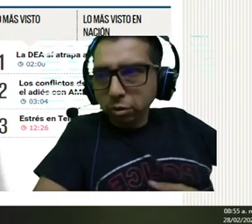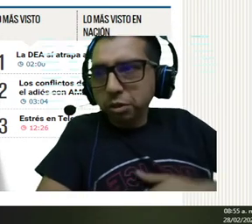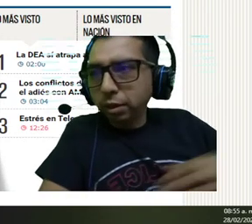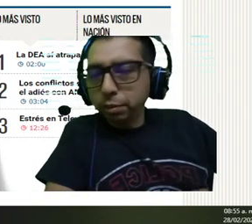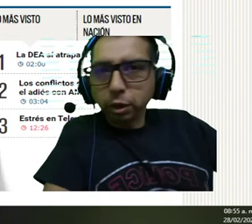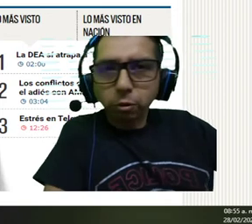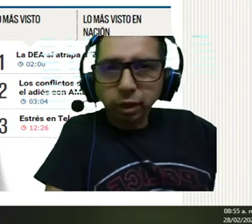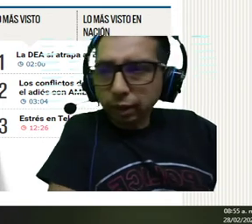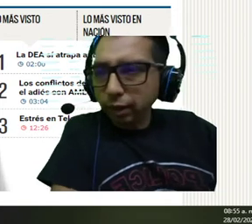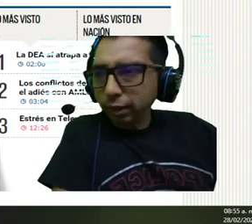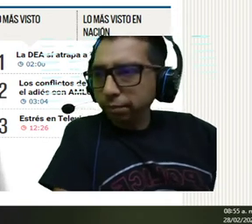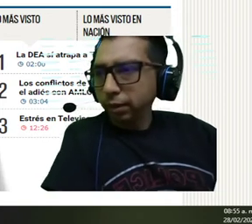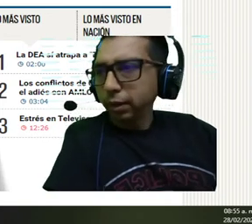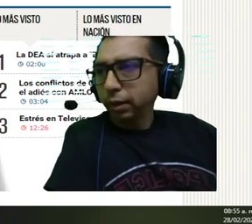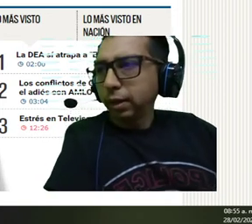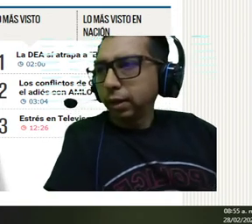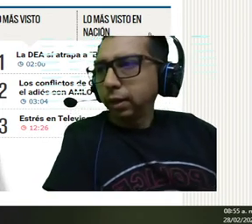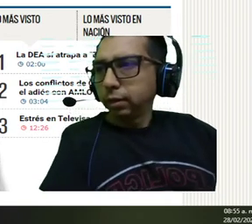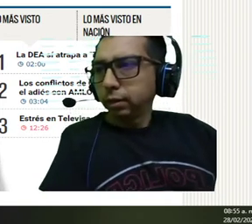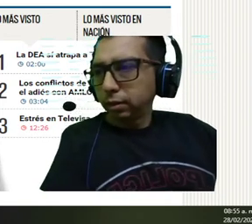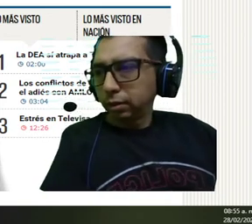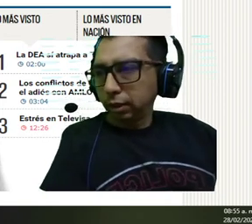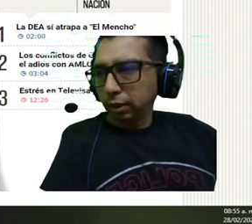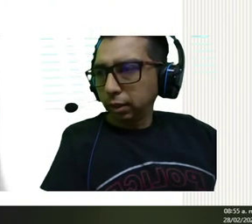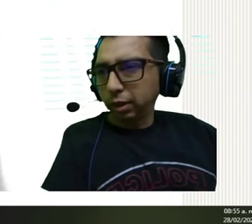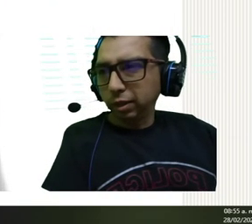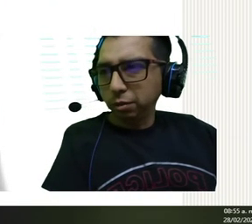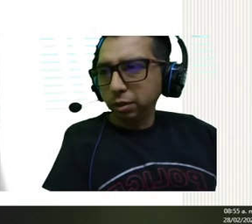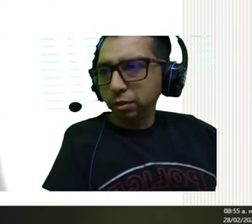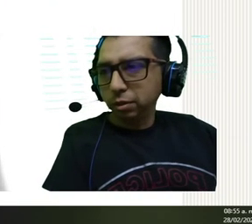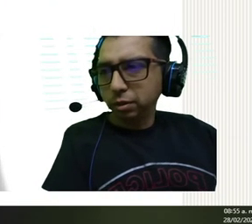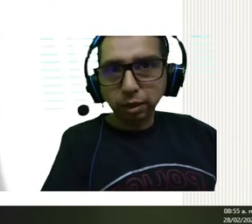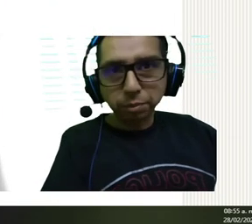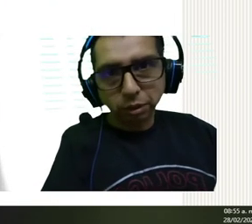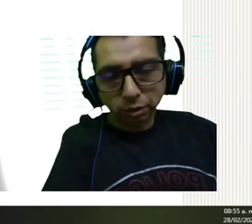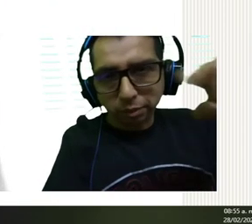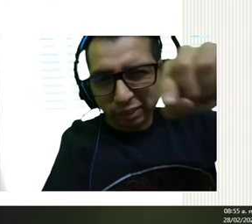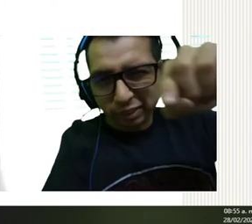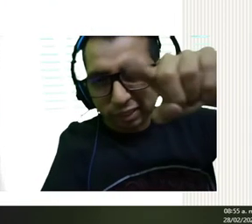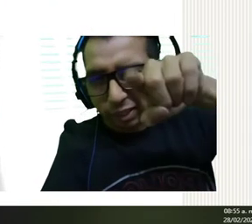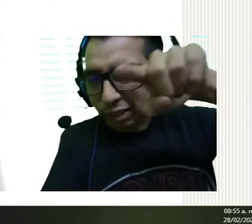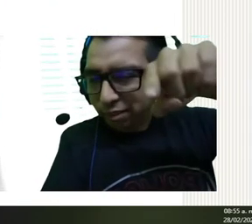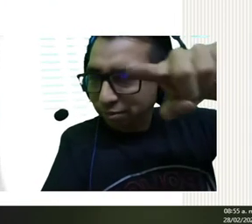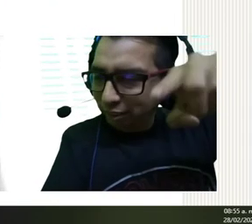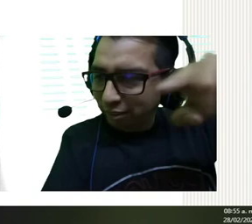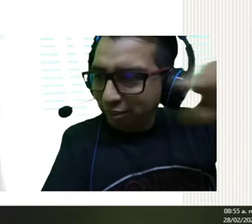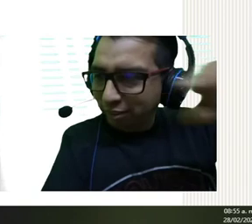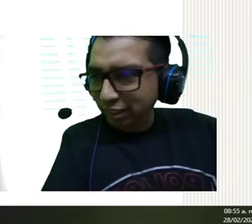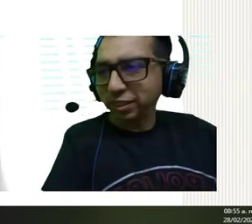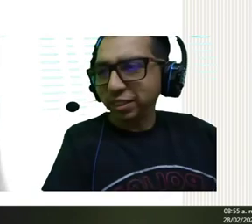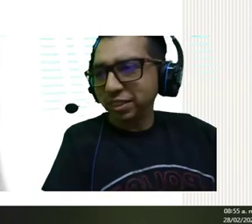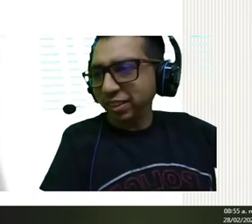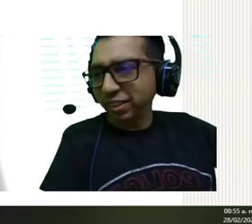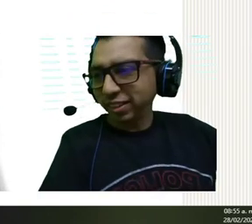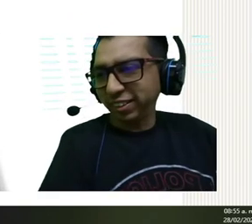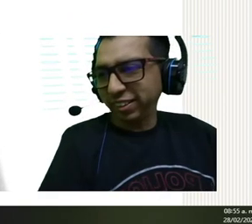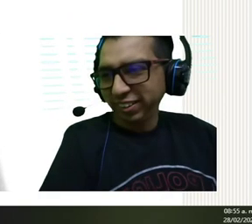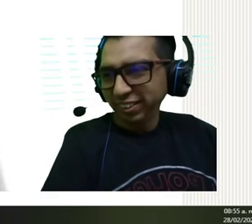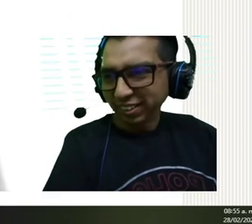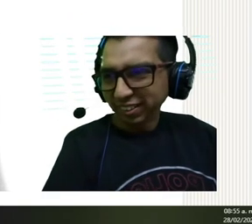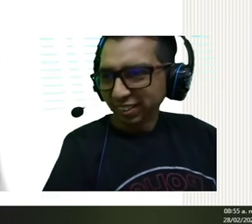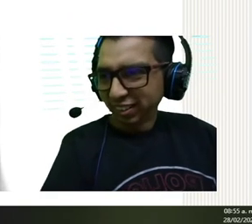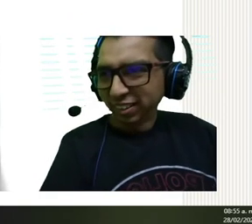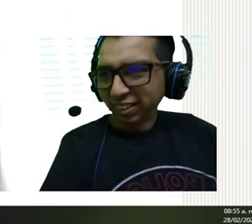Es una persona que viajó a Italia, de 41 años. Así, amiguito que viajaste a Italia, ¿eh? ¿Recuerdas tu video que